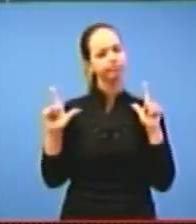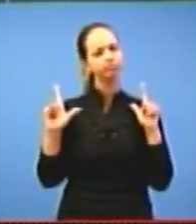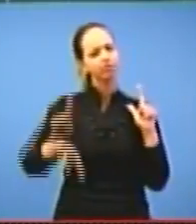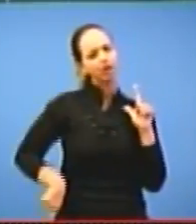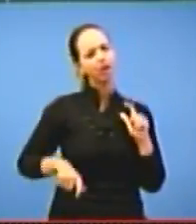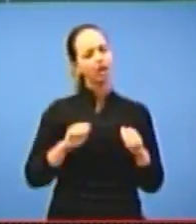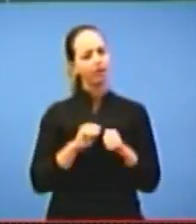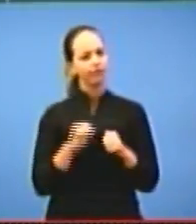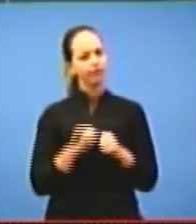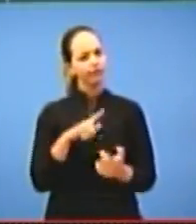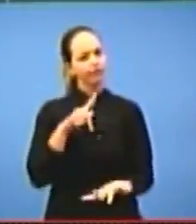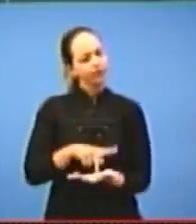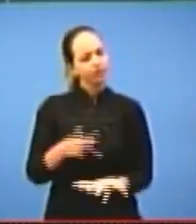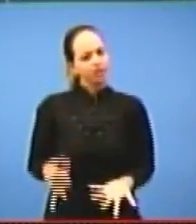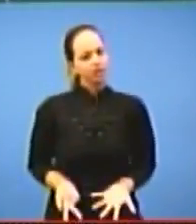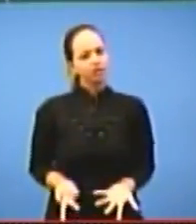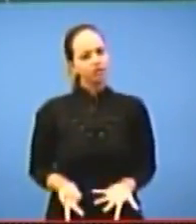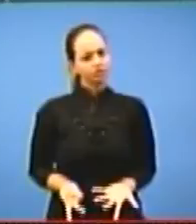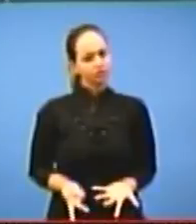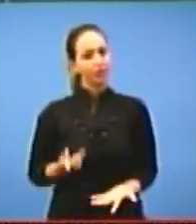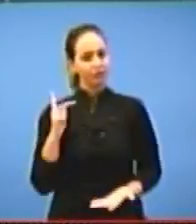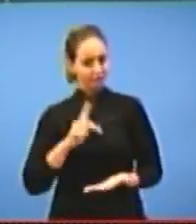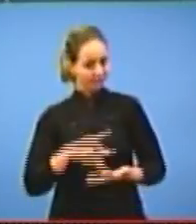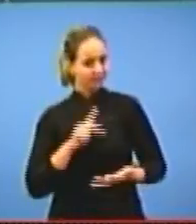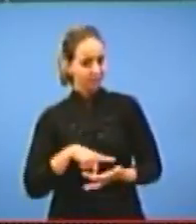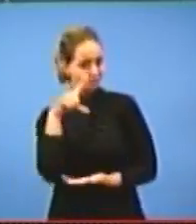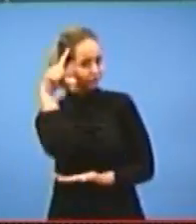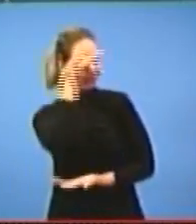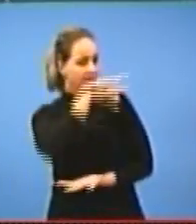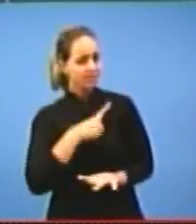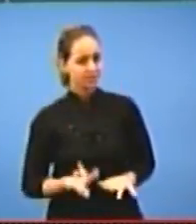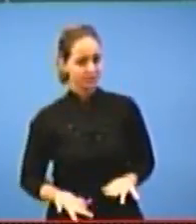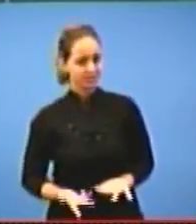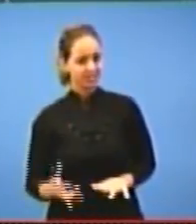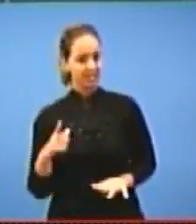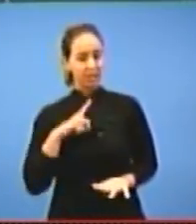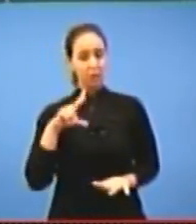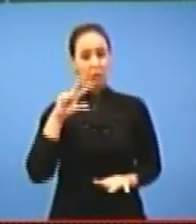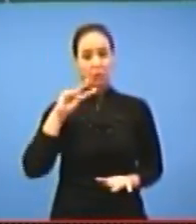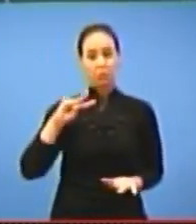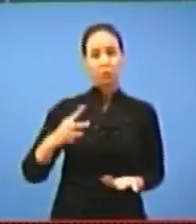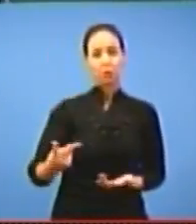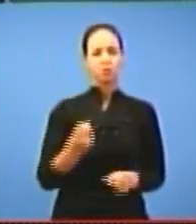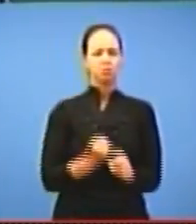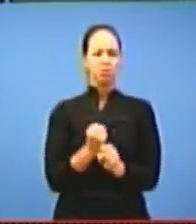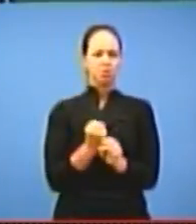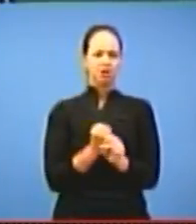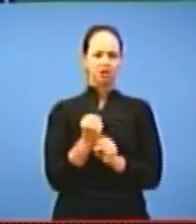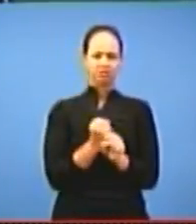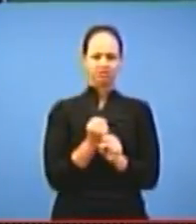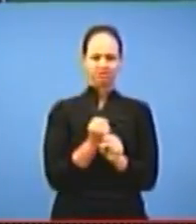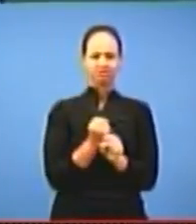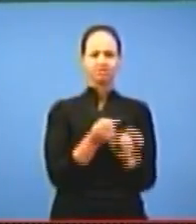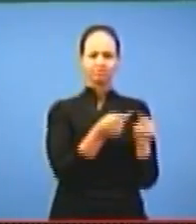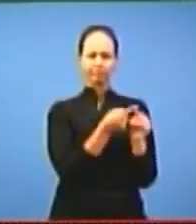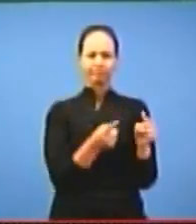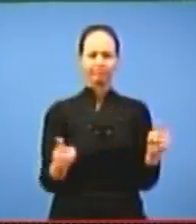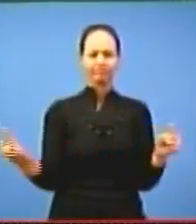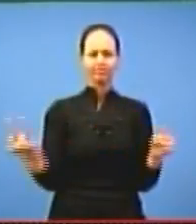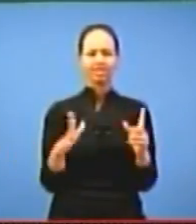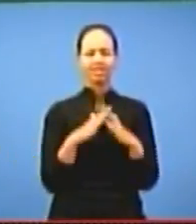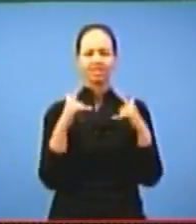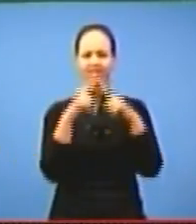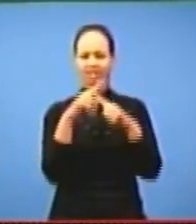Es directo, es verdad. La verdad cuesta caro, mis hermanos. Hay 2000 años que esta iglesia ha cargado la